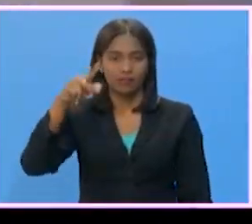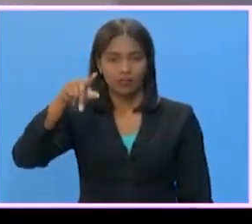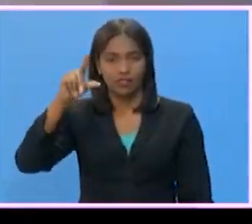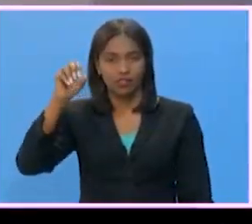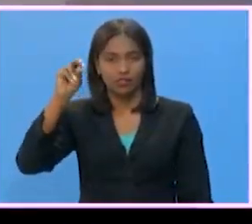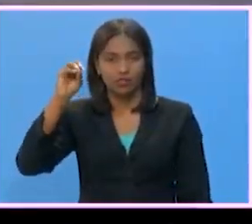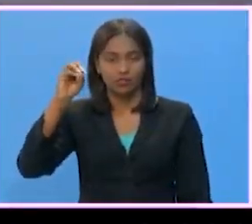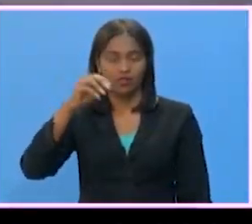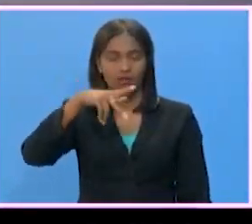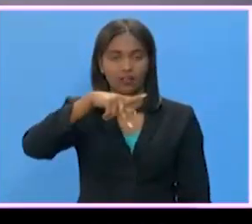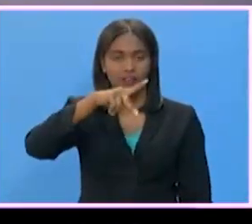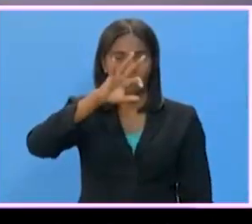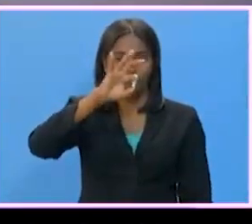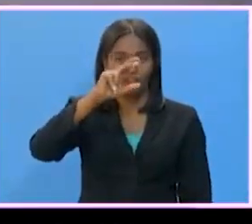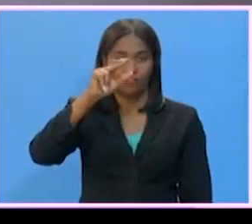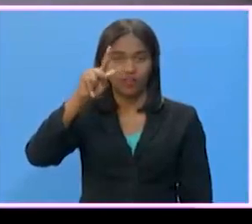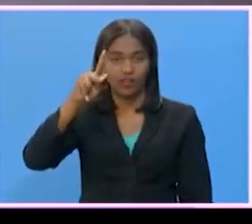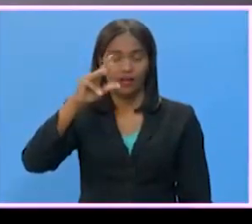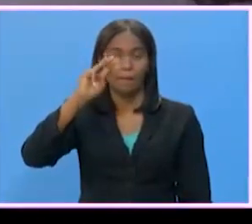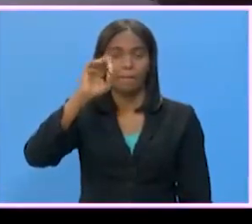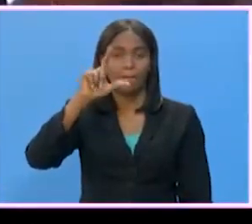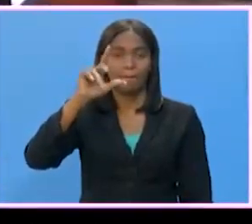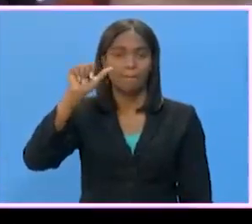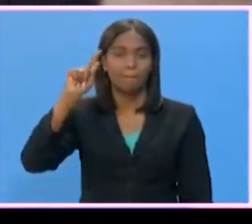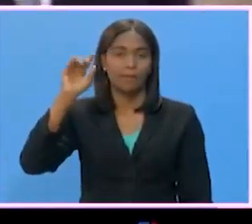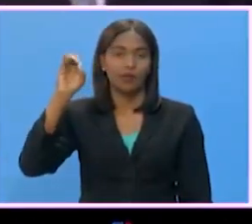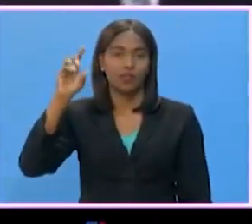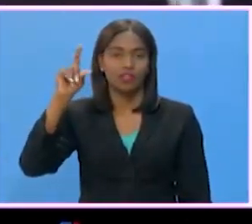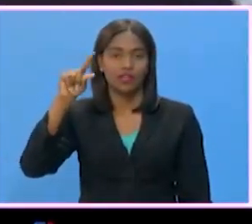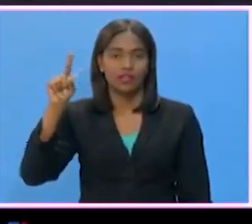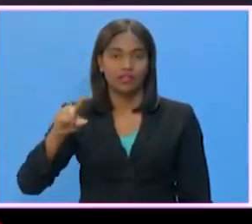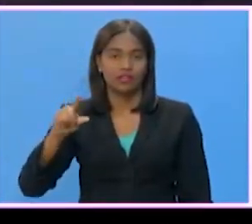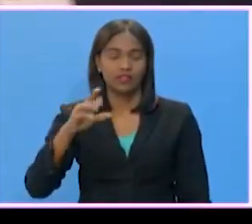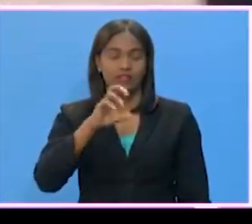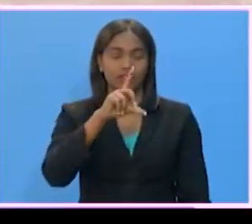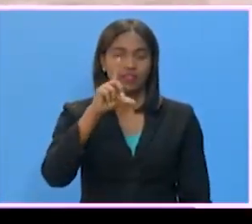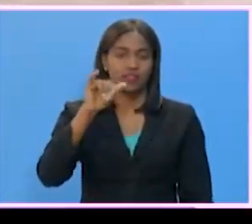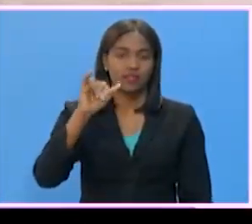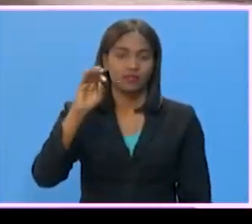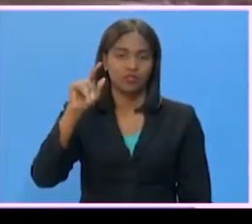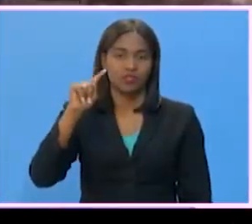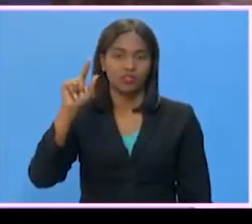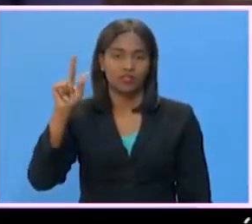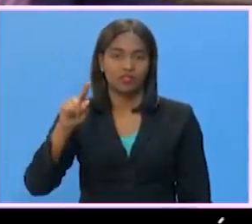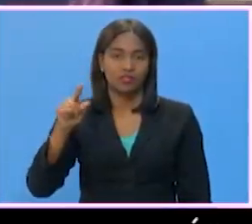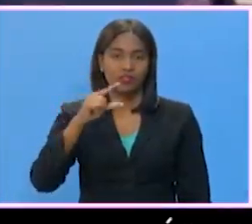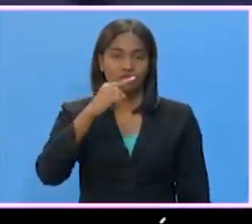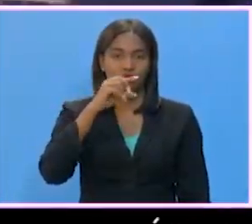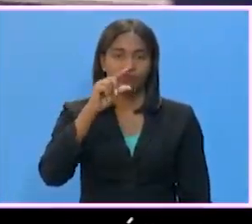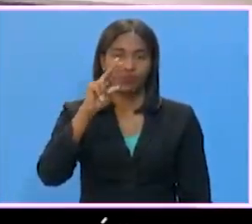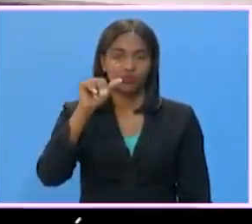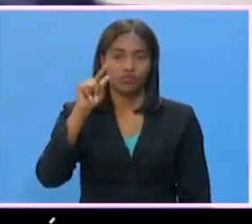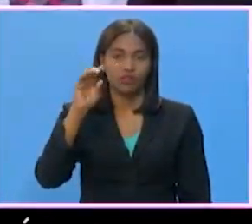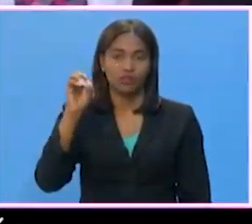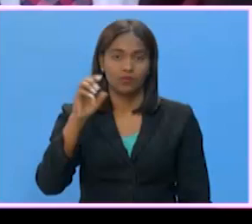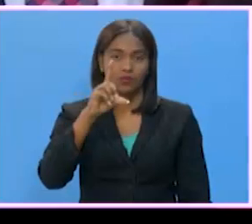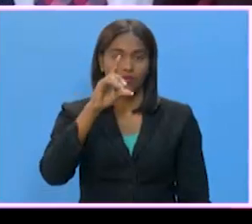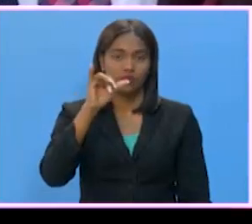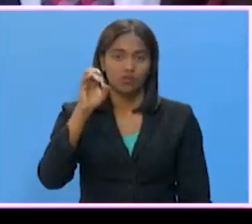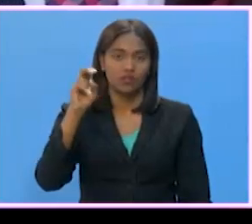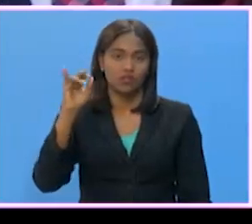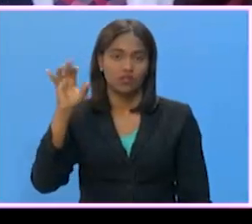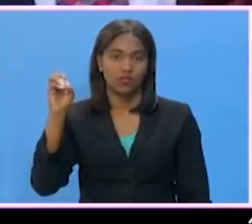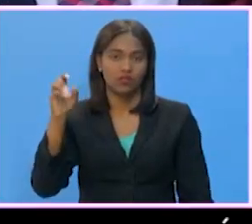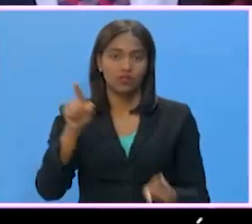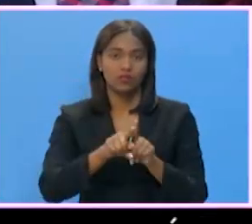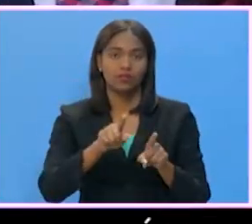Frank Junior Guerrero, Manuel Antonio Díaz Santos, Eddie Montaz, Gustavo Lara Salazar, Dionisio de la Rosa